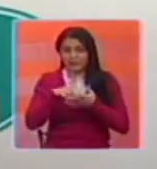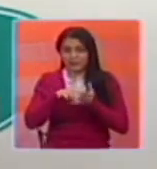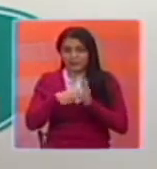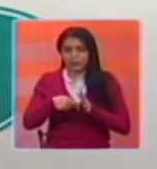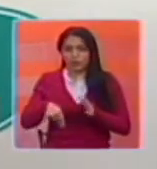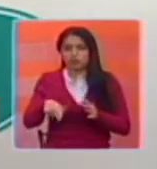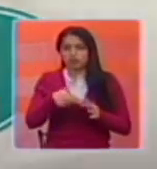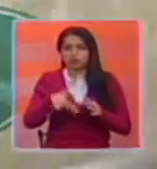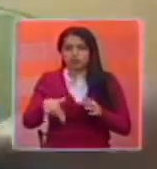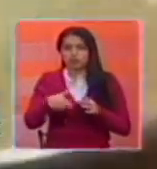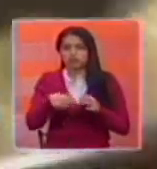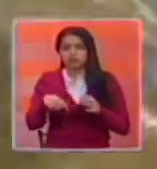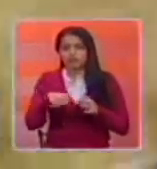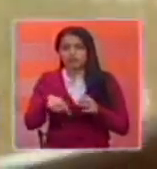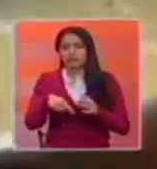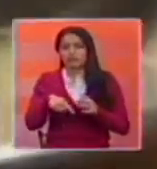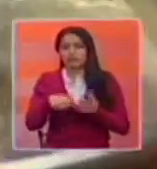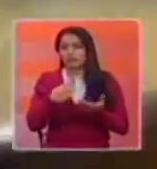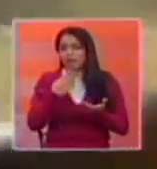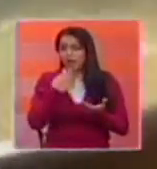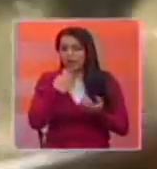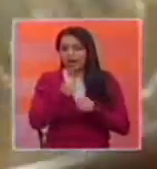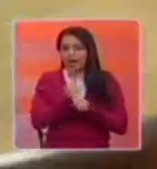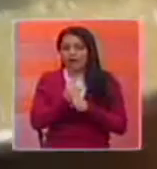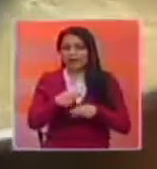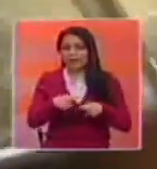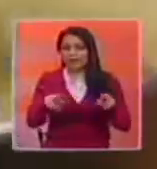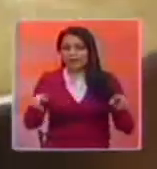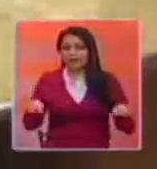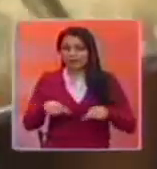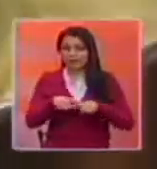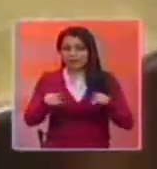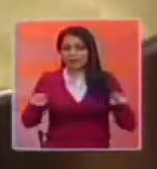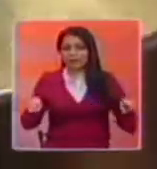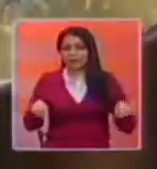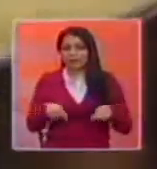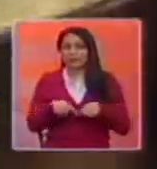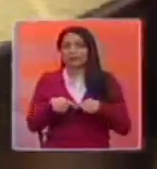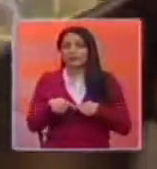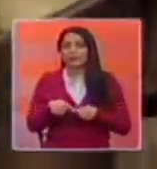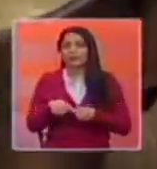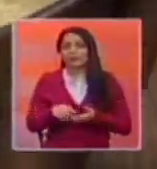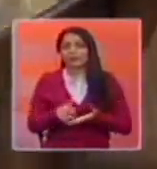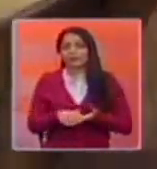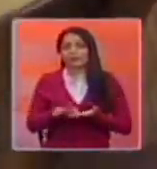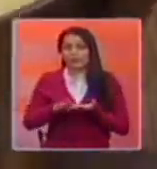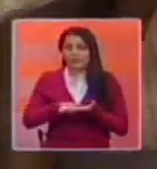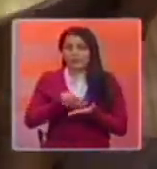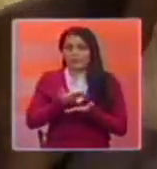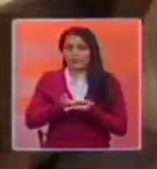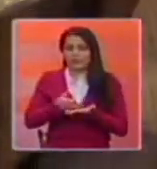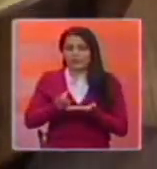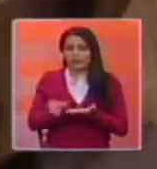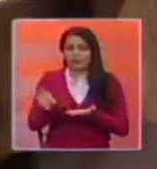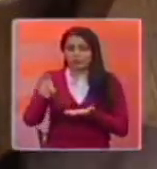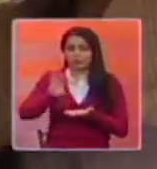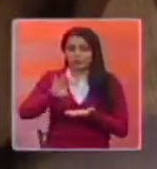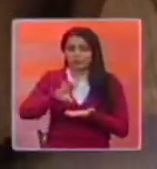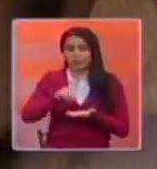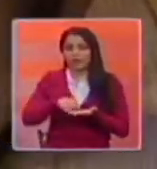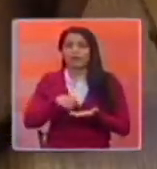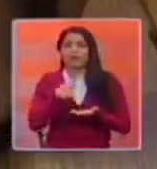torta, generalmente hace la mantequilla, la margarina que utilice con